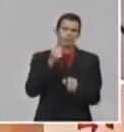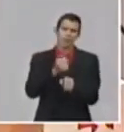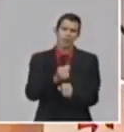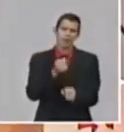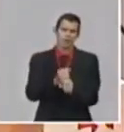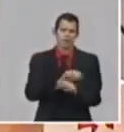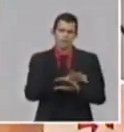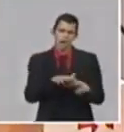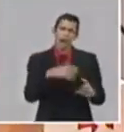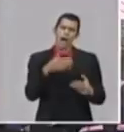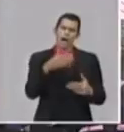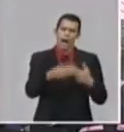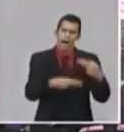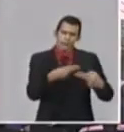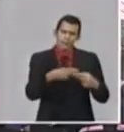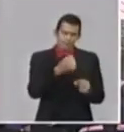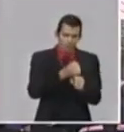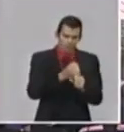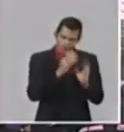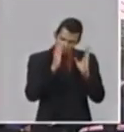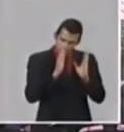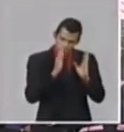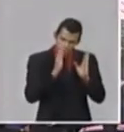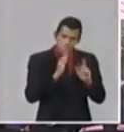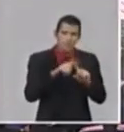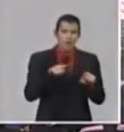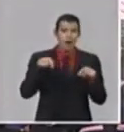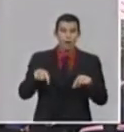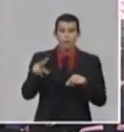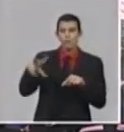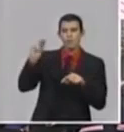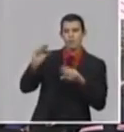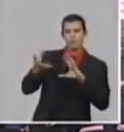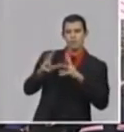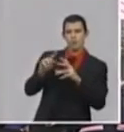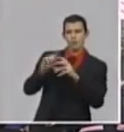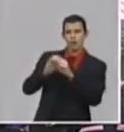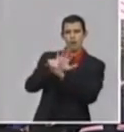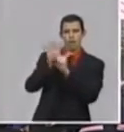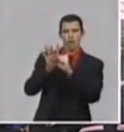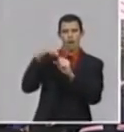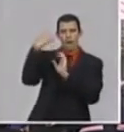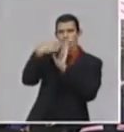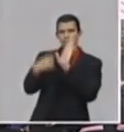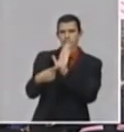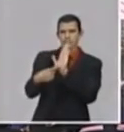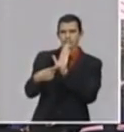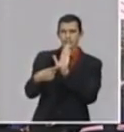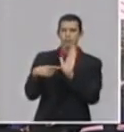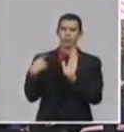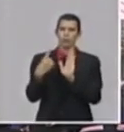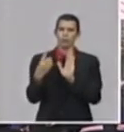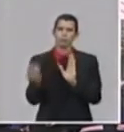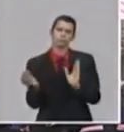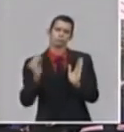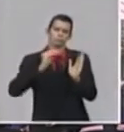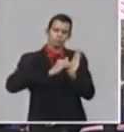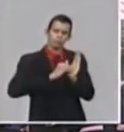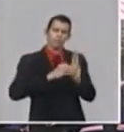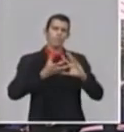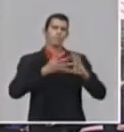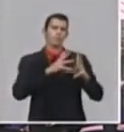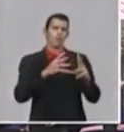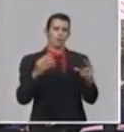ya existían y por lo tanto se conoce su perfil de seguridad, tienen estudios toxicológicos hechos y demás, lo